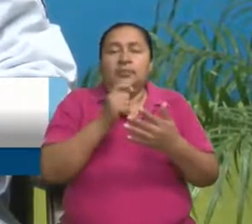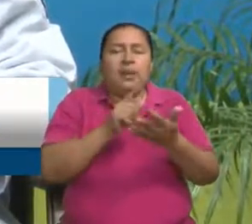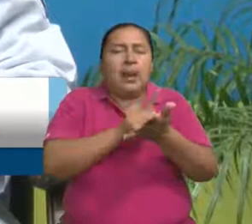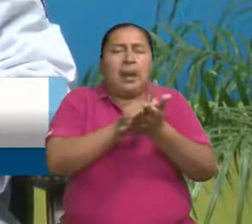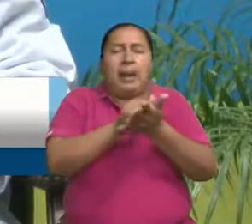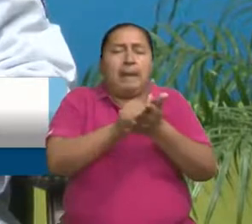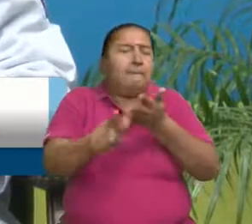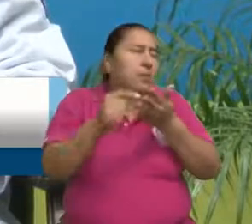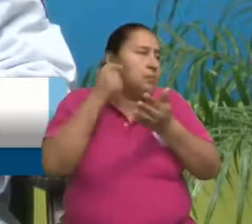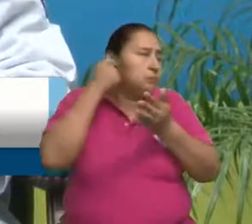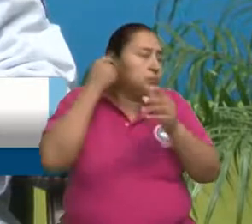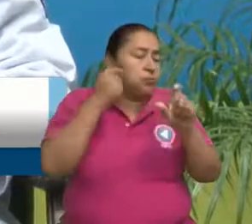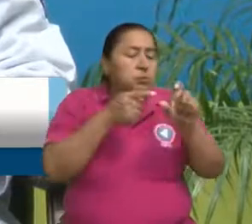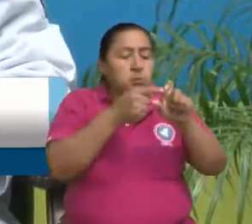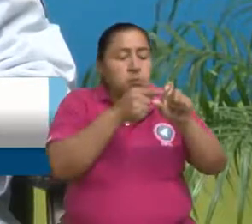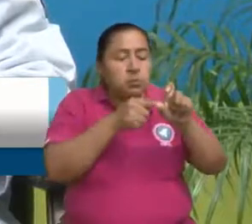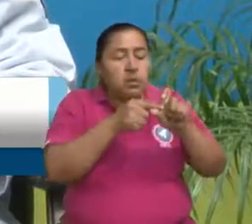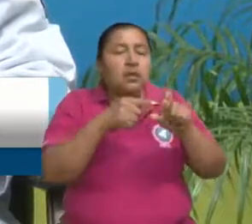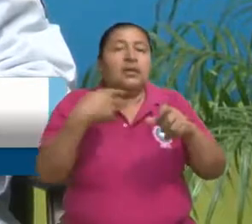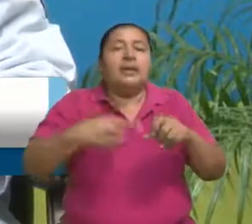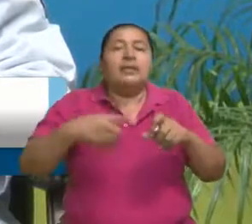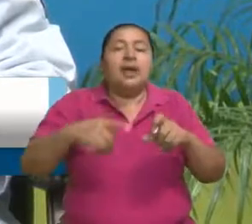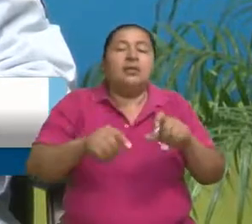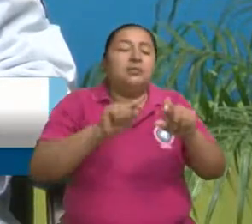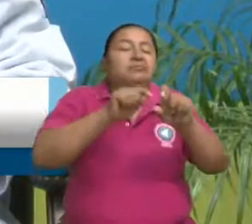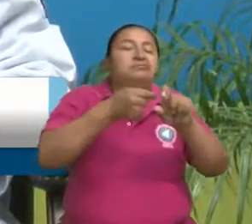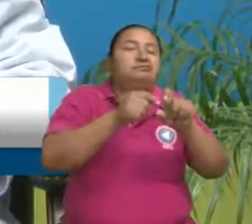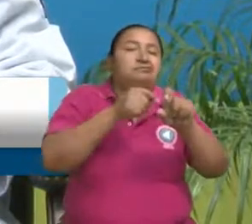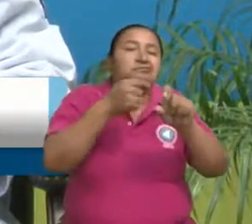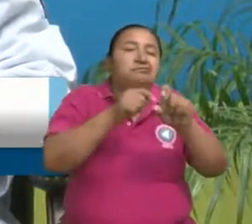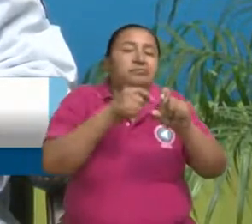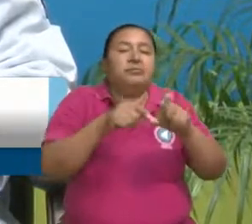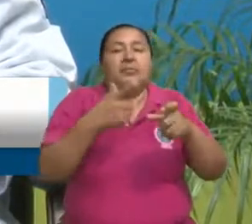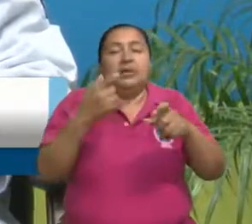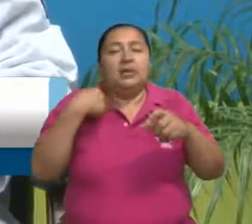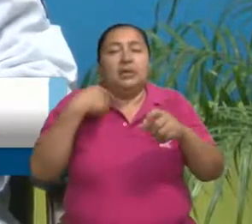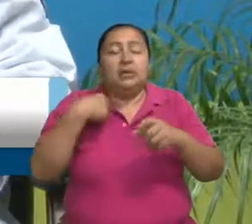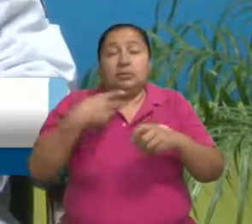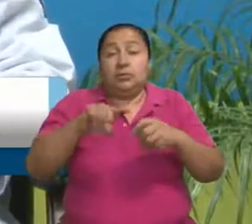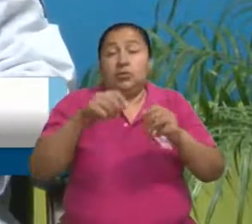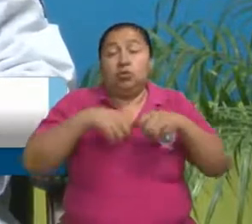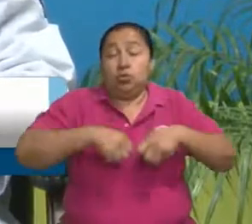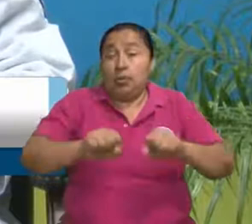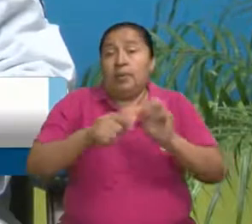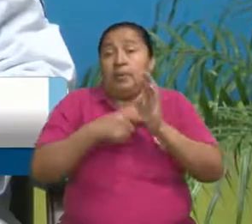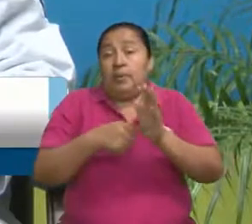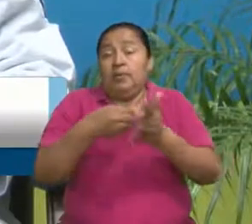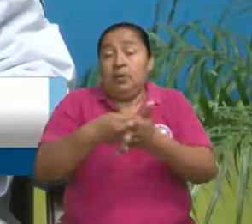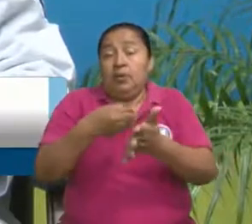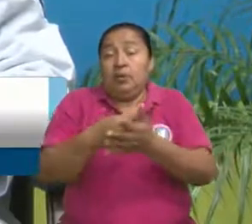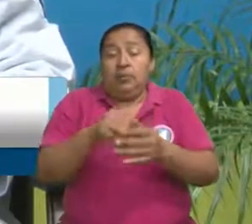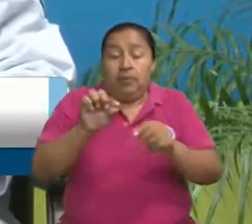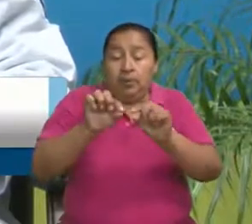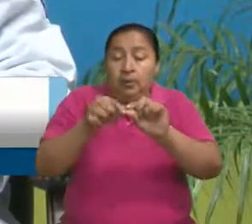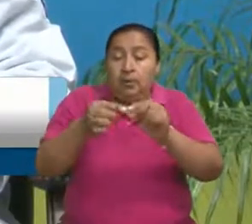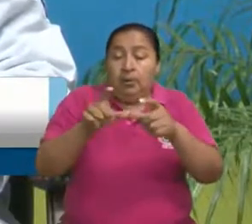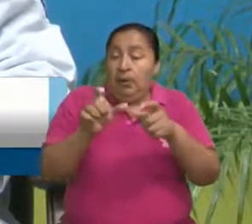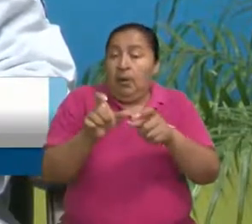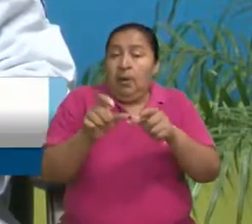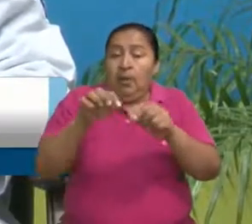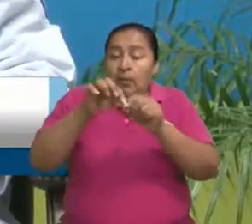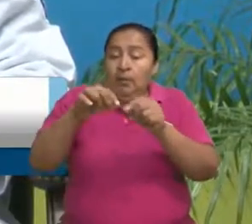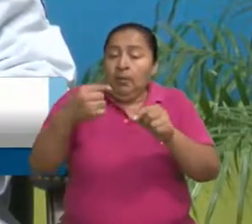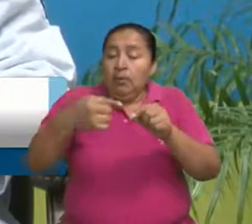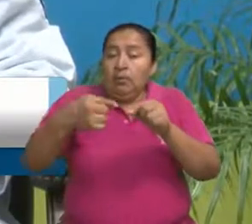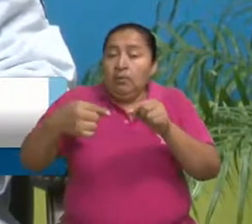limpio sus oídos, entonces diario compra en el supermercado su cajita de hisopo,